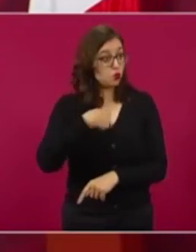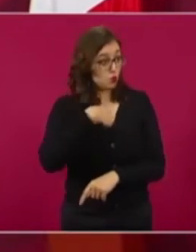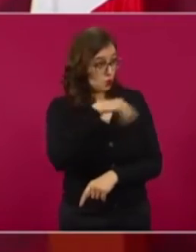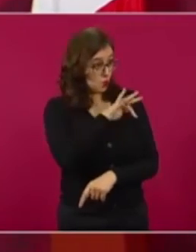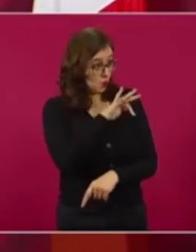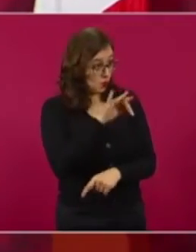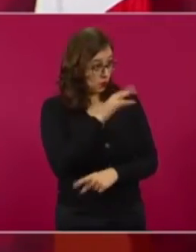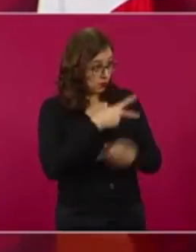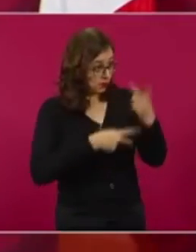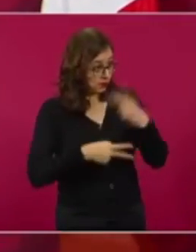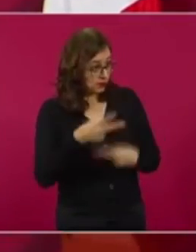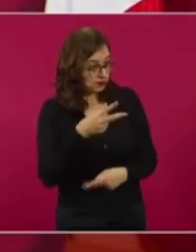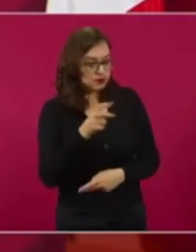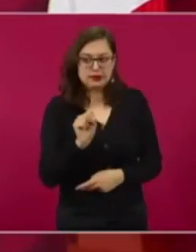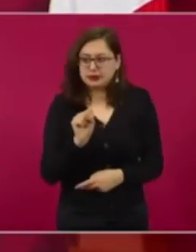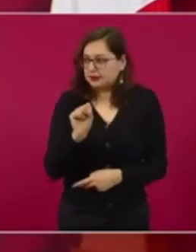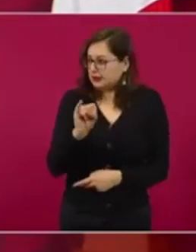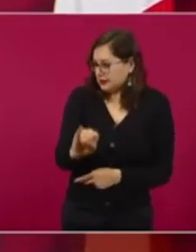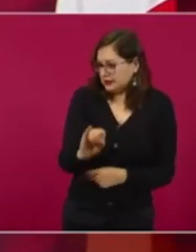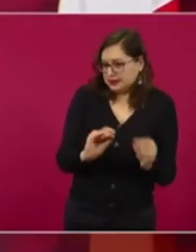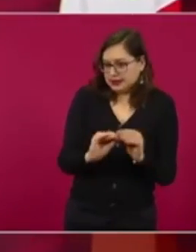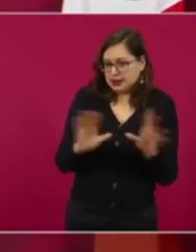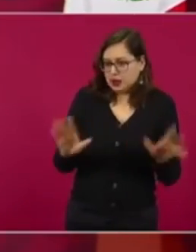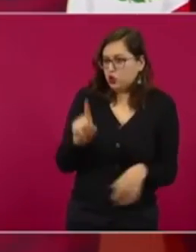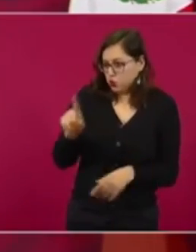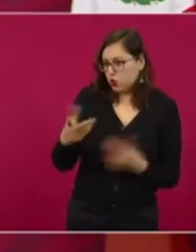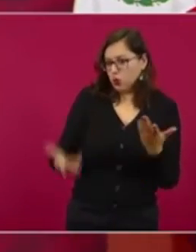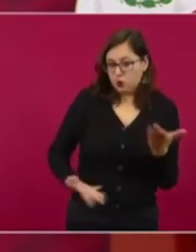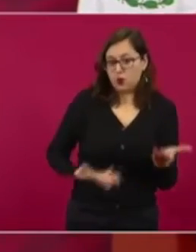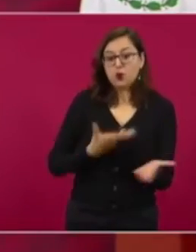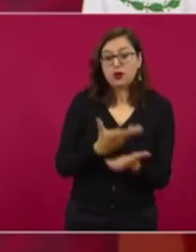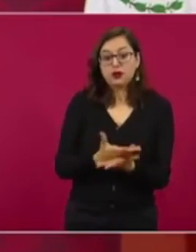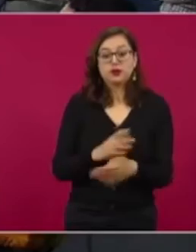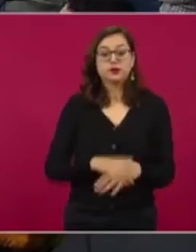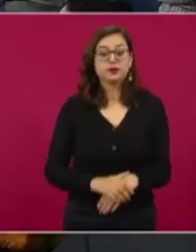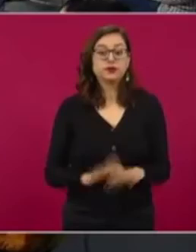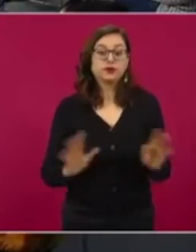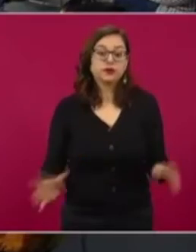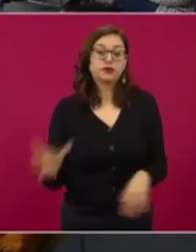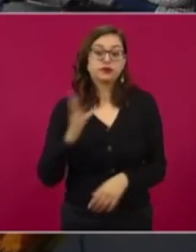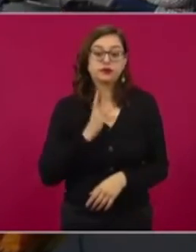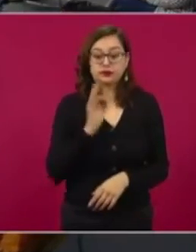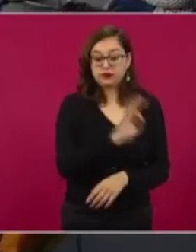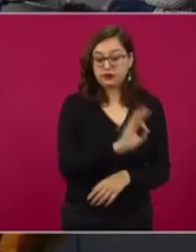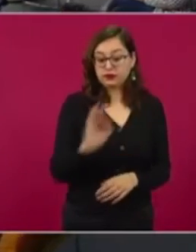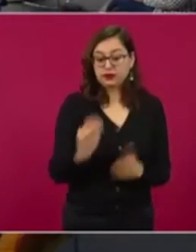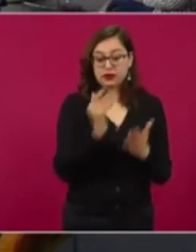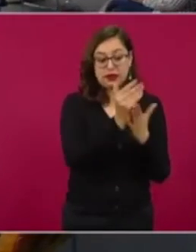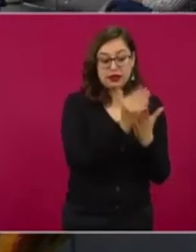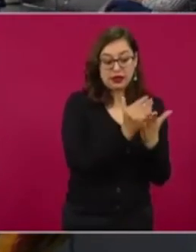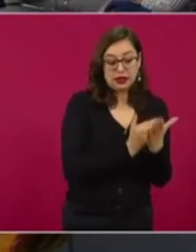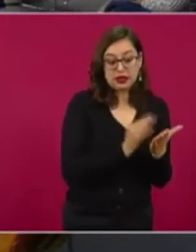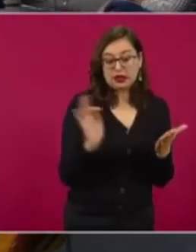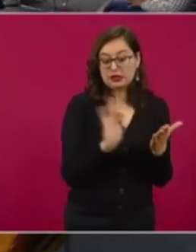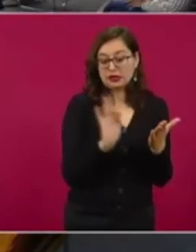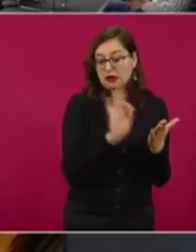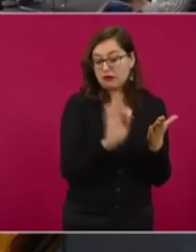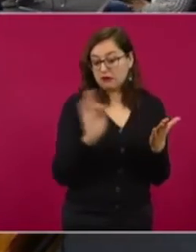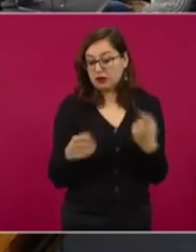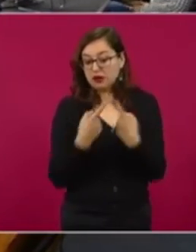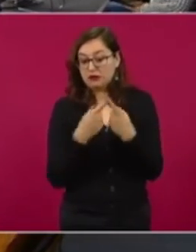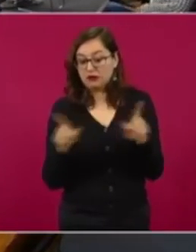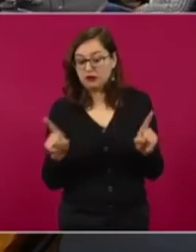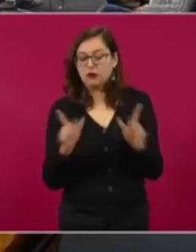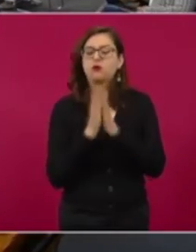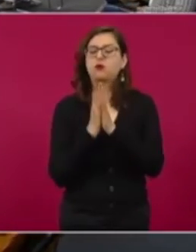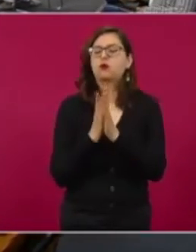Sí, si tú la estás Muchas gracias. solicitando. Bueno, es que como tenemos agenda, a veces, o sea, si no me toca en la agenda… se ponen de ¿podría cambiar